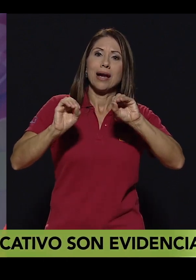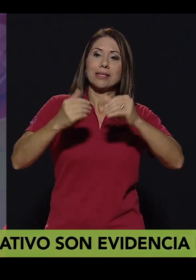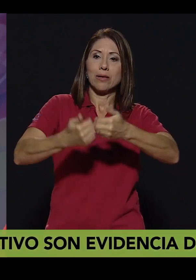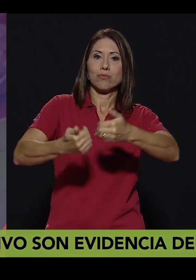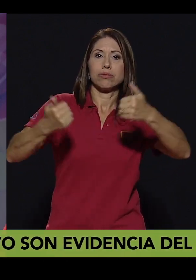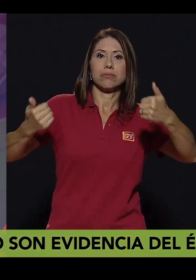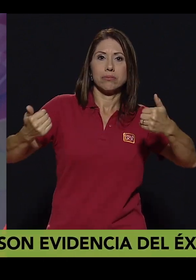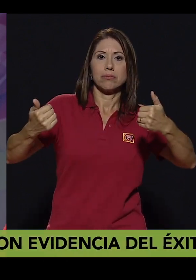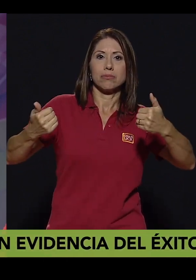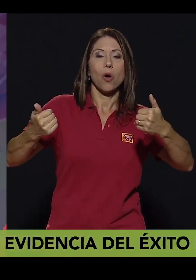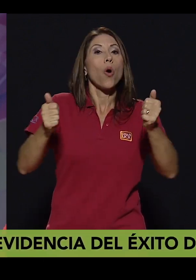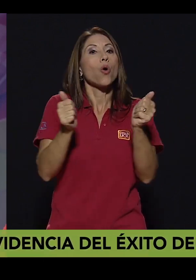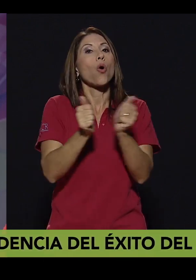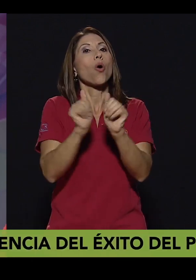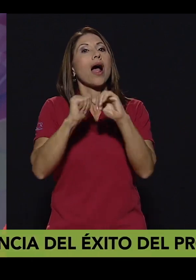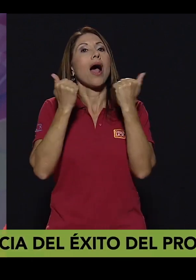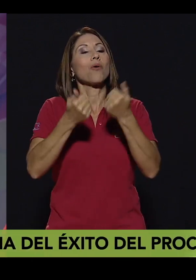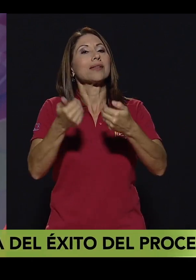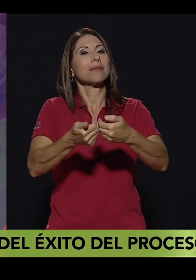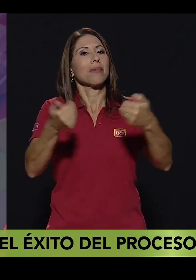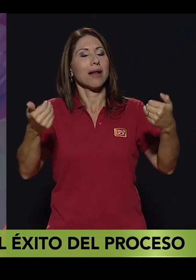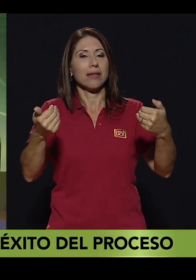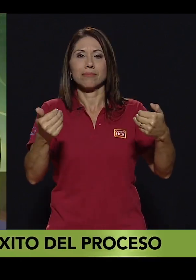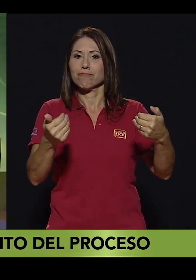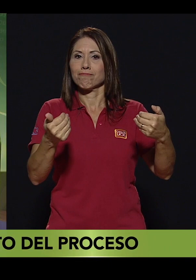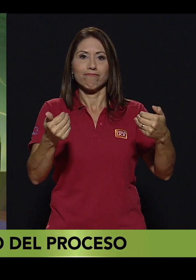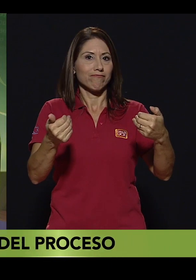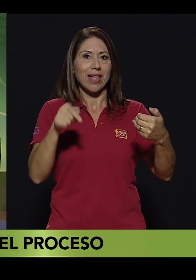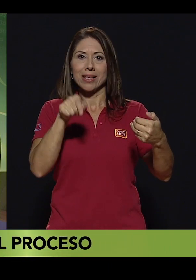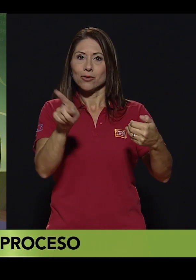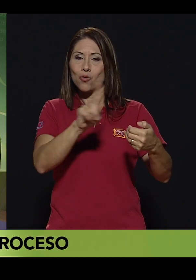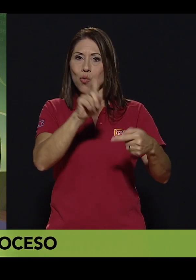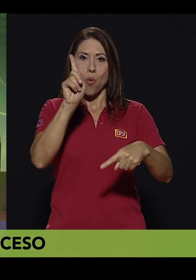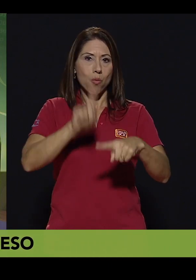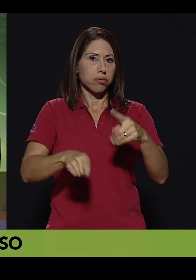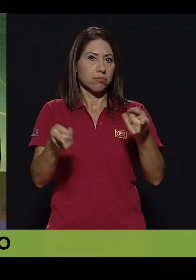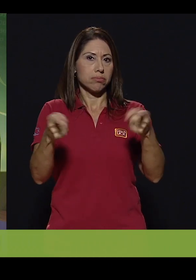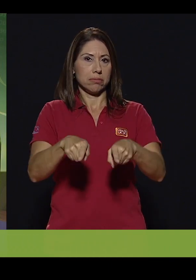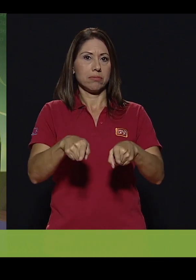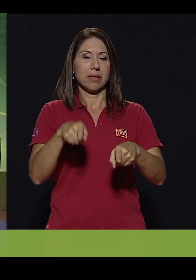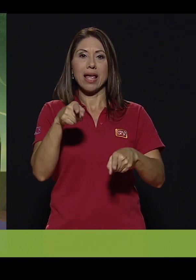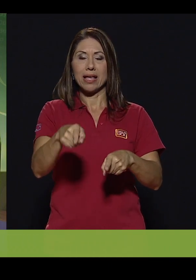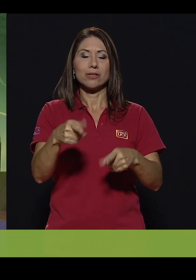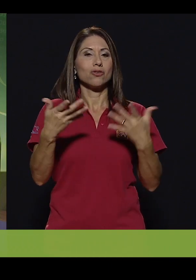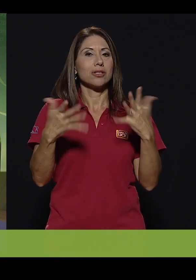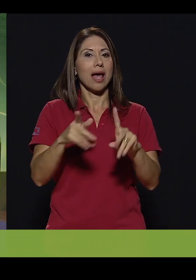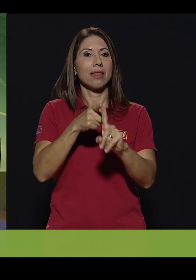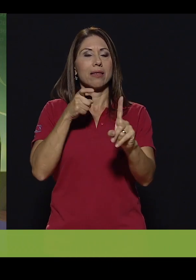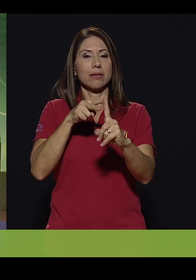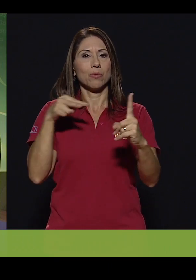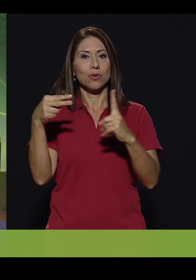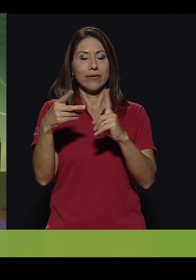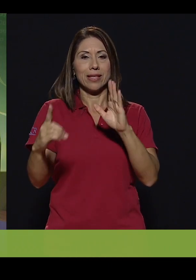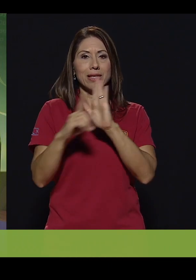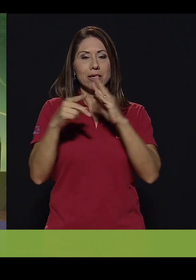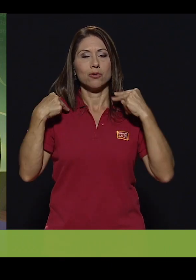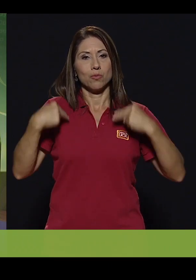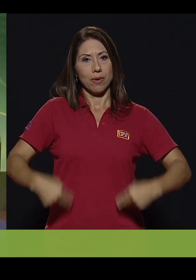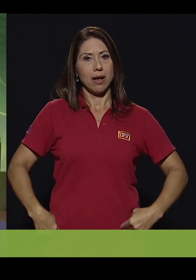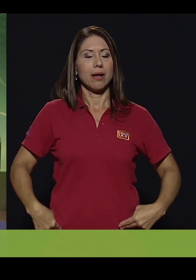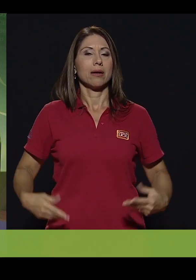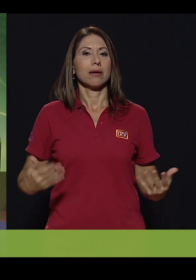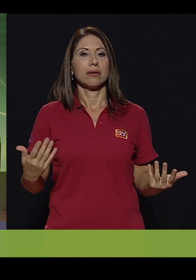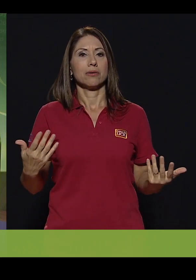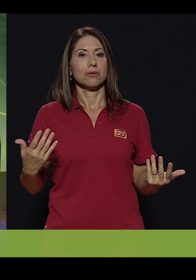segregados o con aulas separadas porque ya eso no se vale o sea es algo que ya desde el punto de vista de derechos